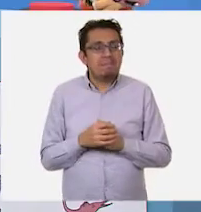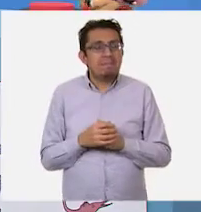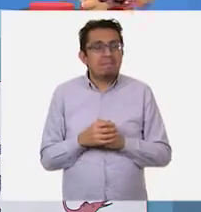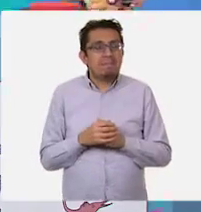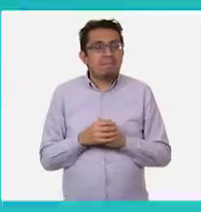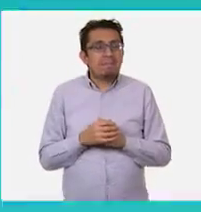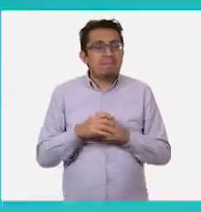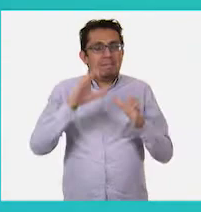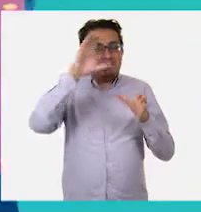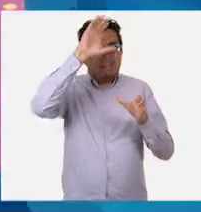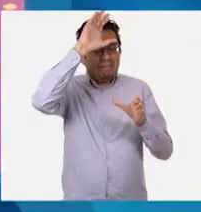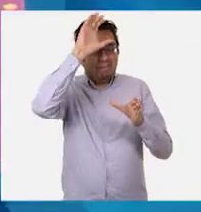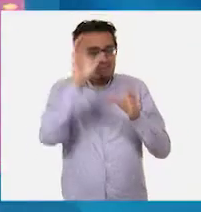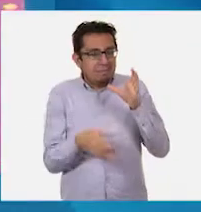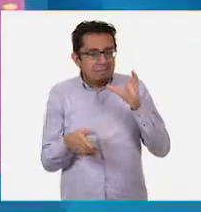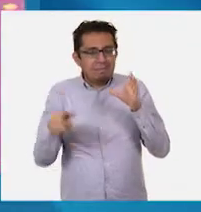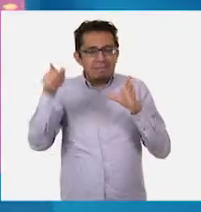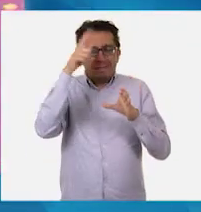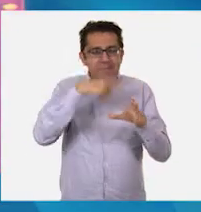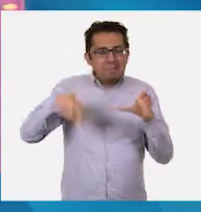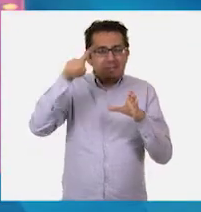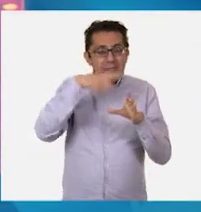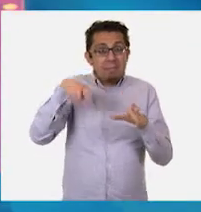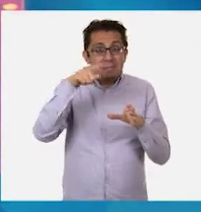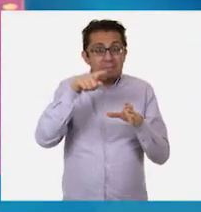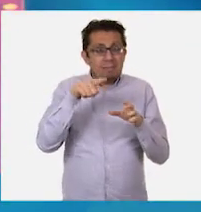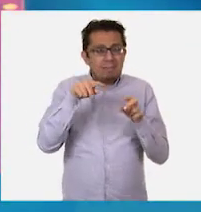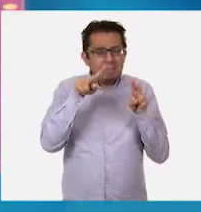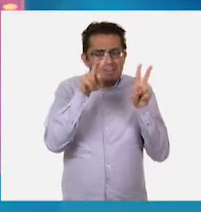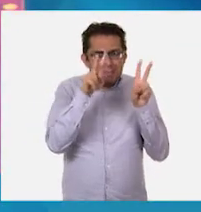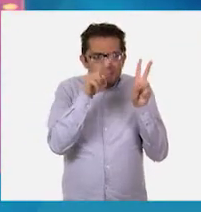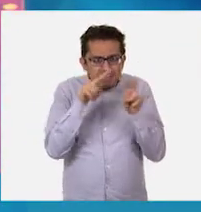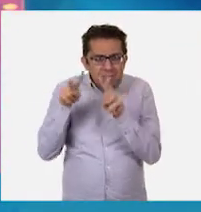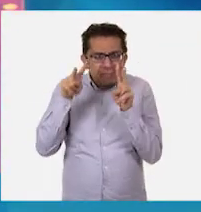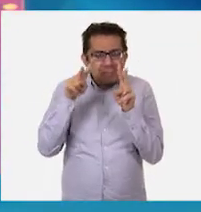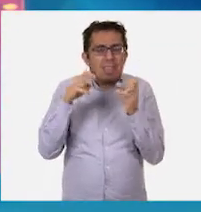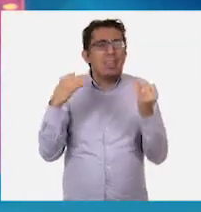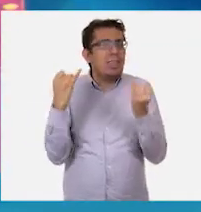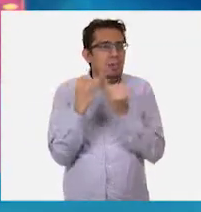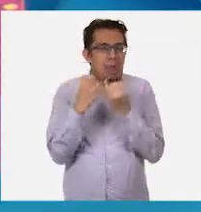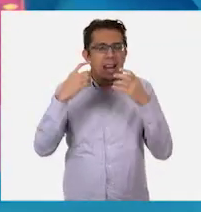ruleta de la ciencia y ponte listo como ajo listo.